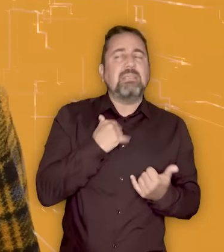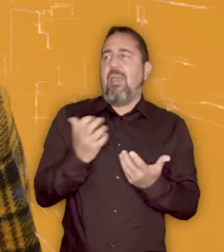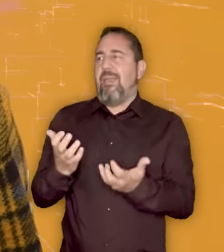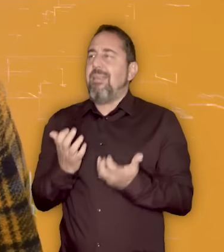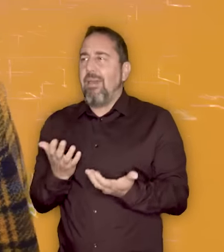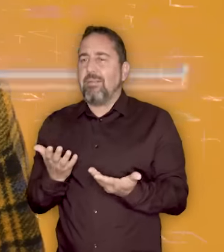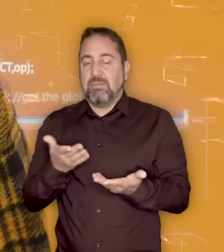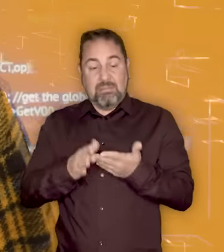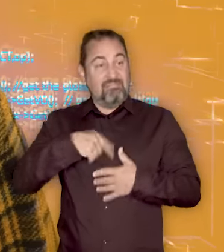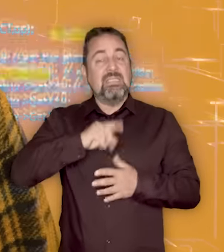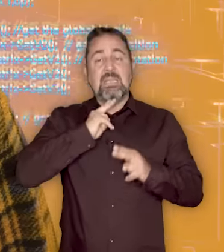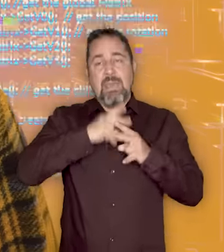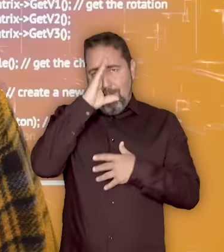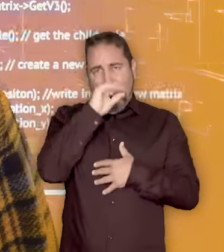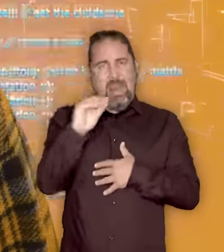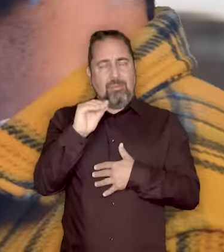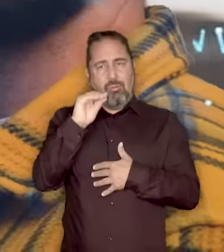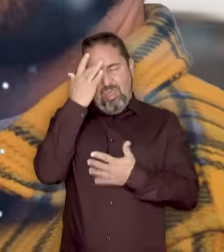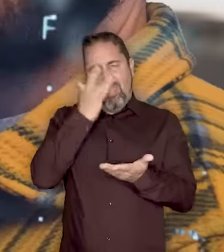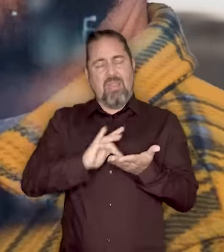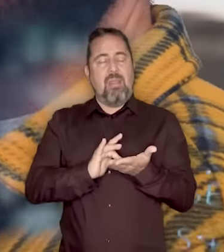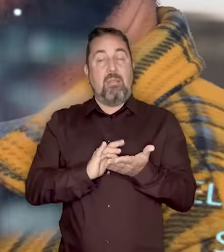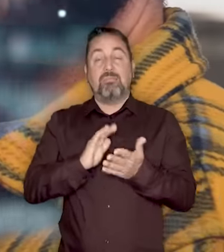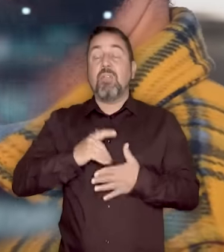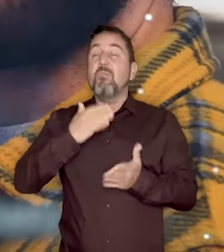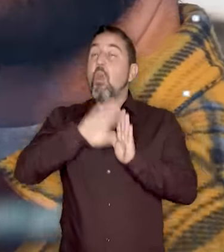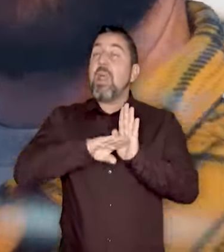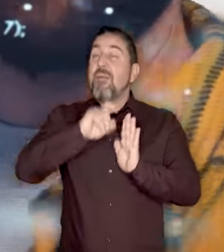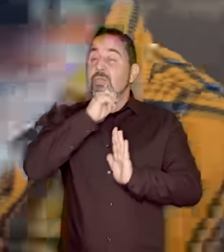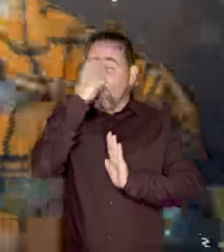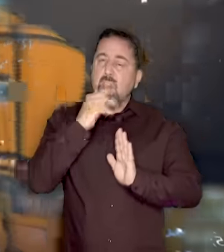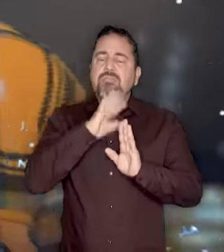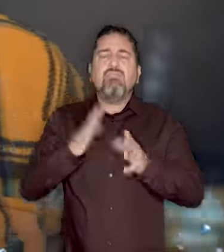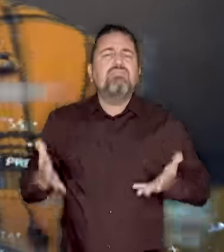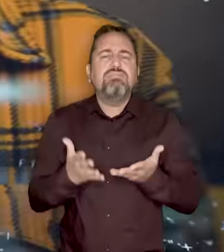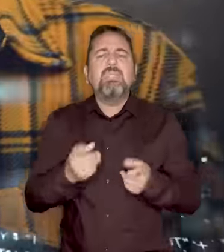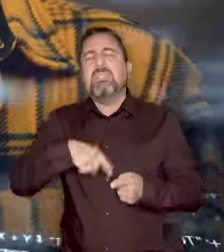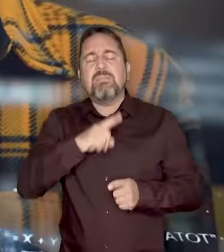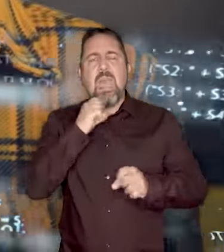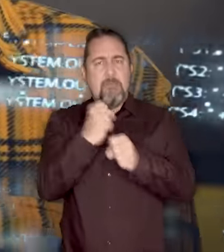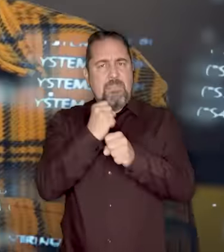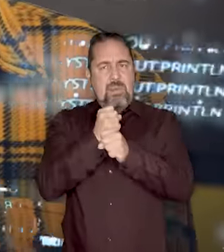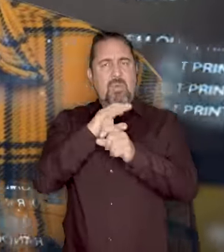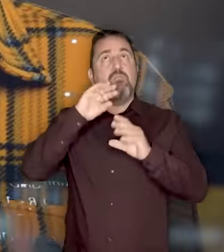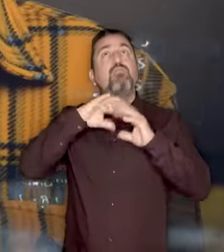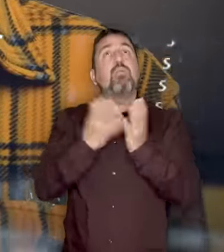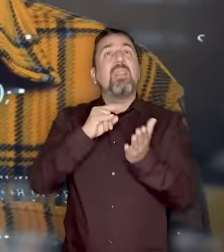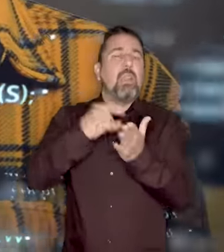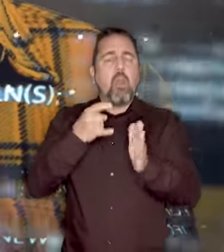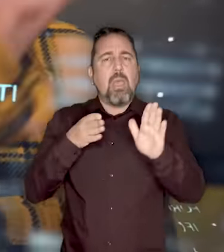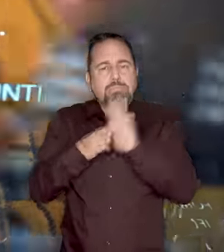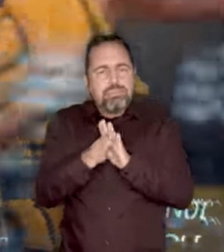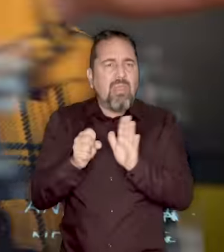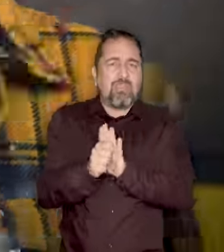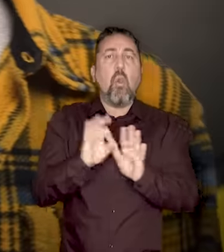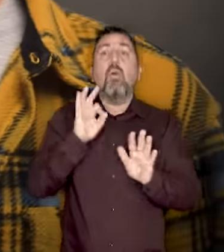ganar. Esto es Por Talento Digital. El programa de Fundación 11 para fomentar el acceso a un empleo dentro del mundo